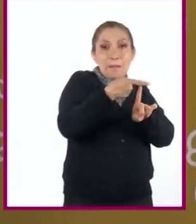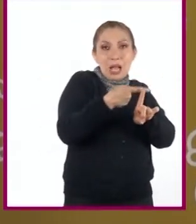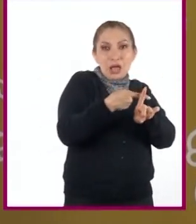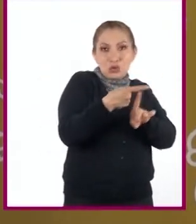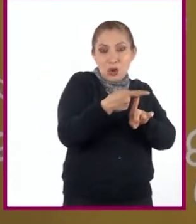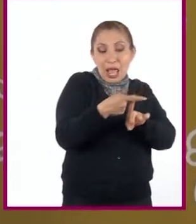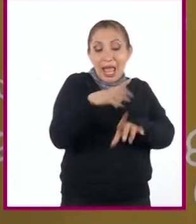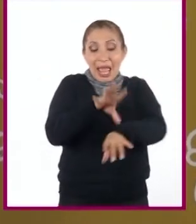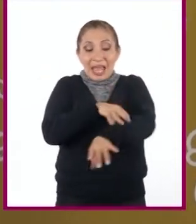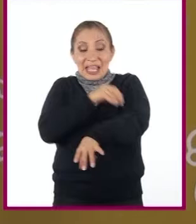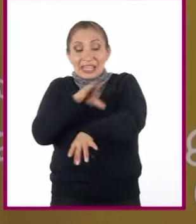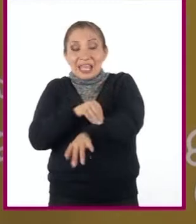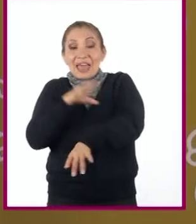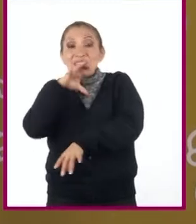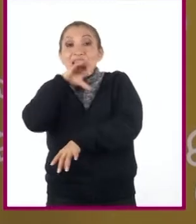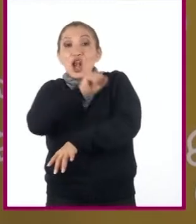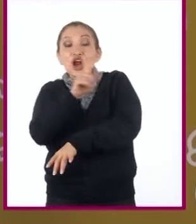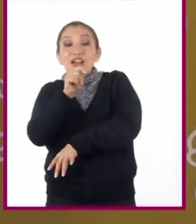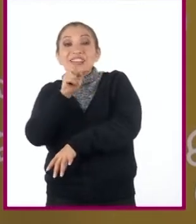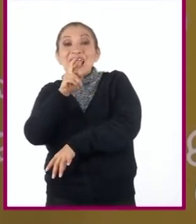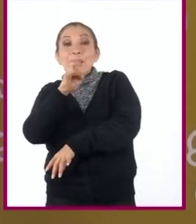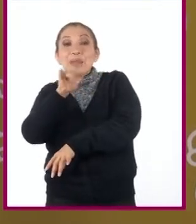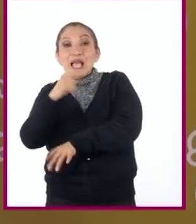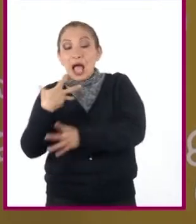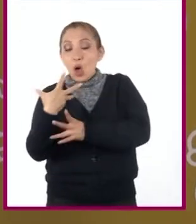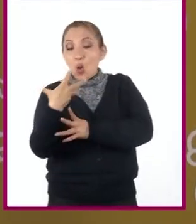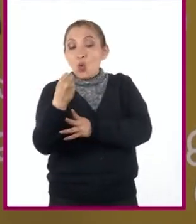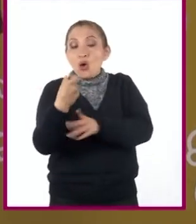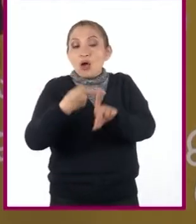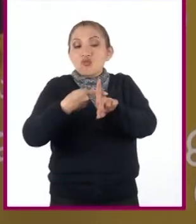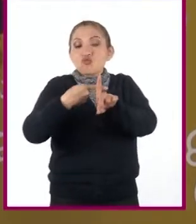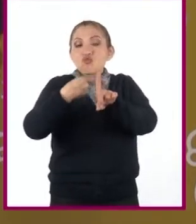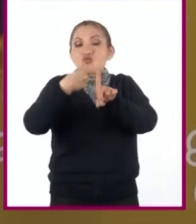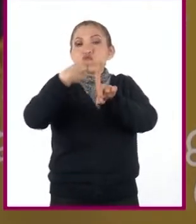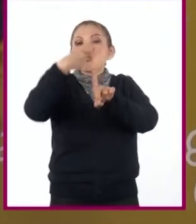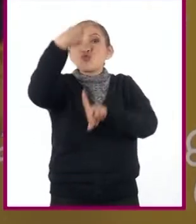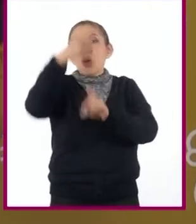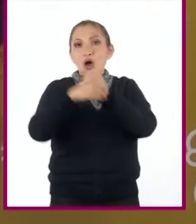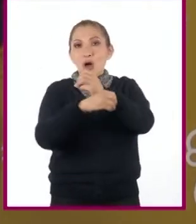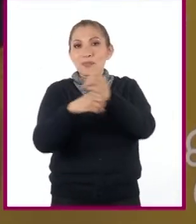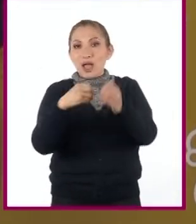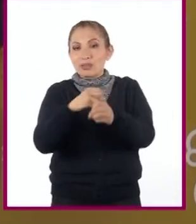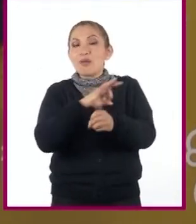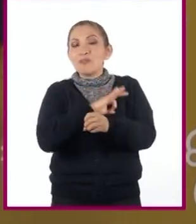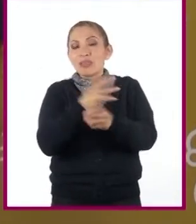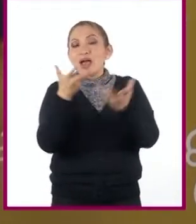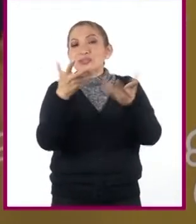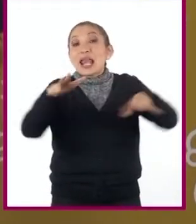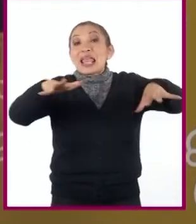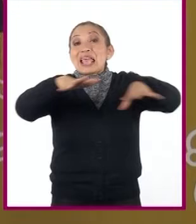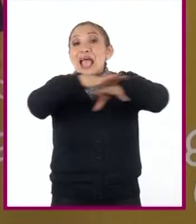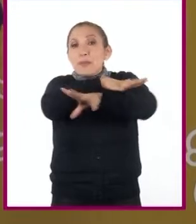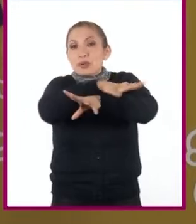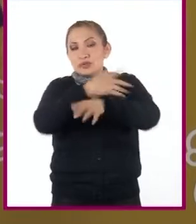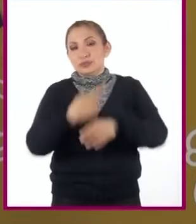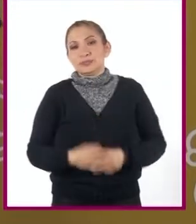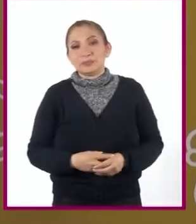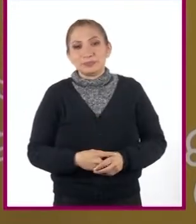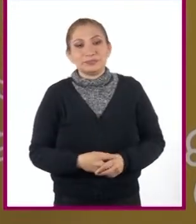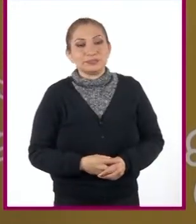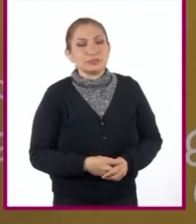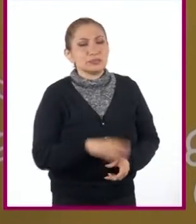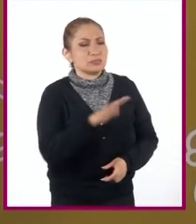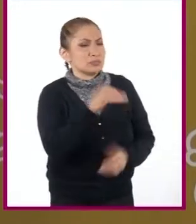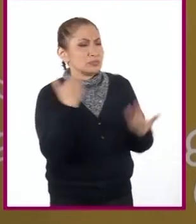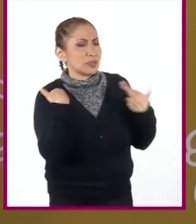La energía calorífica térmica incrementa la temperatura de los objetos y puede provocar cambios en ellos.